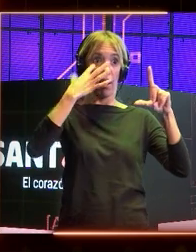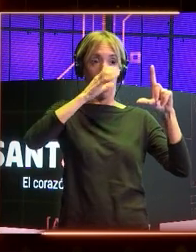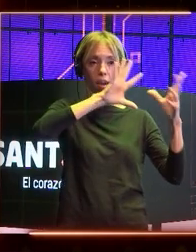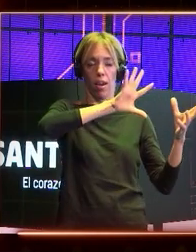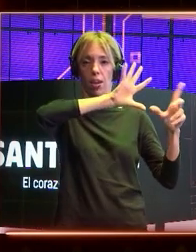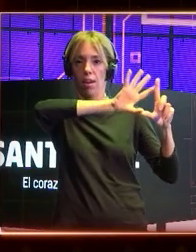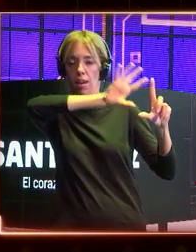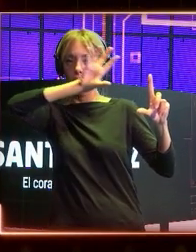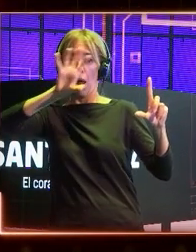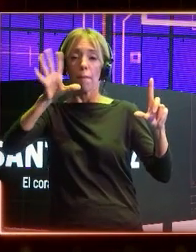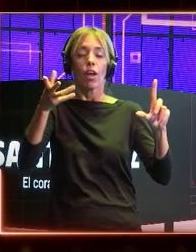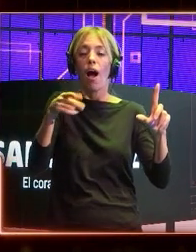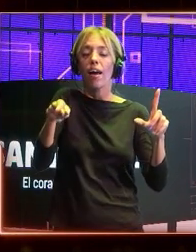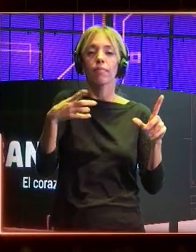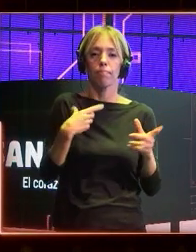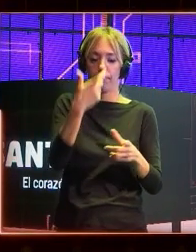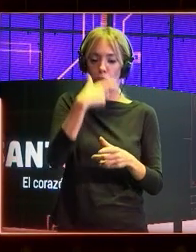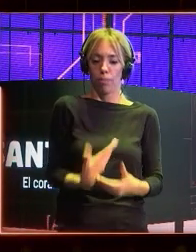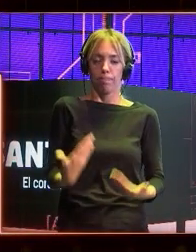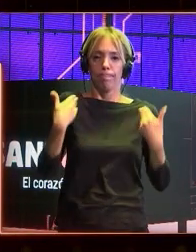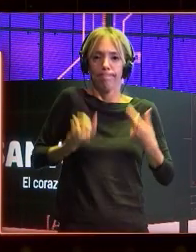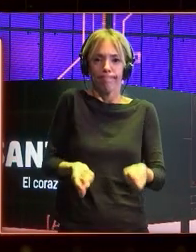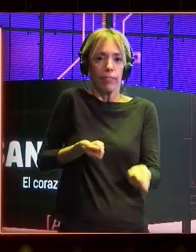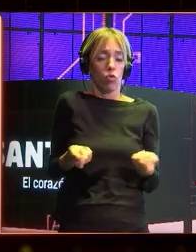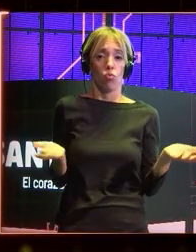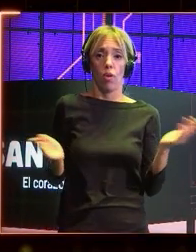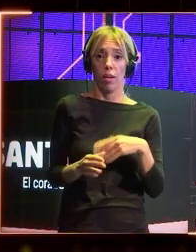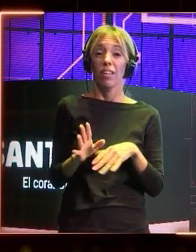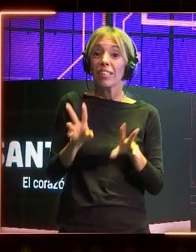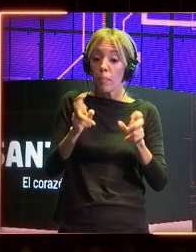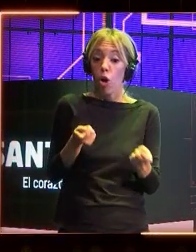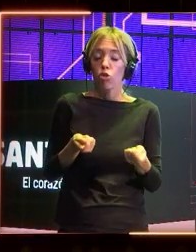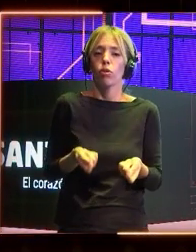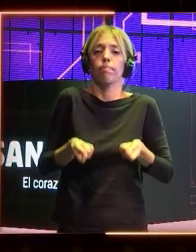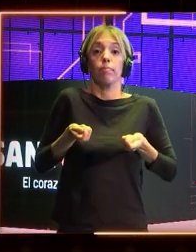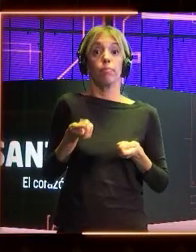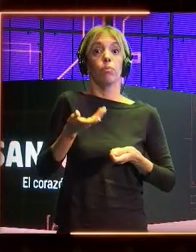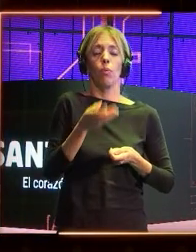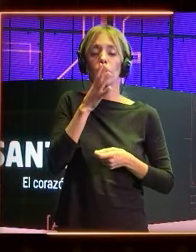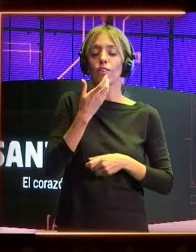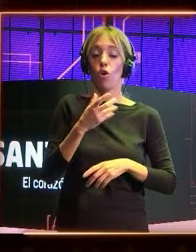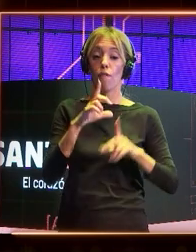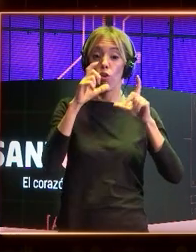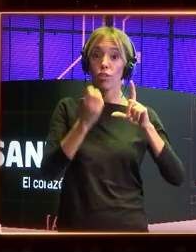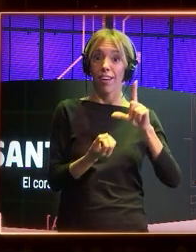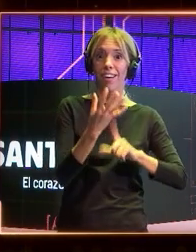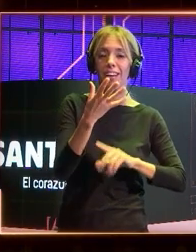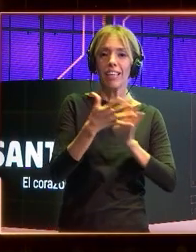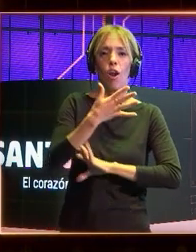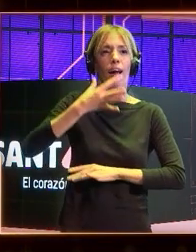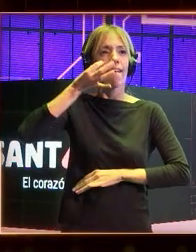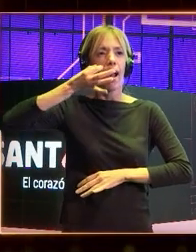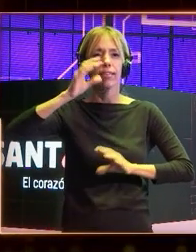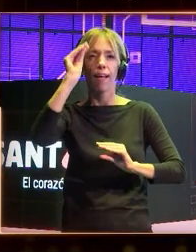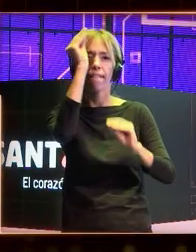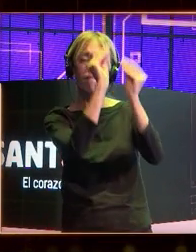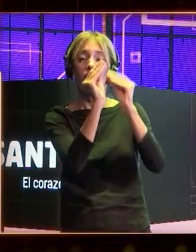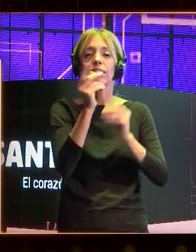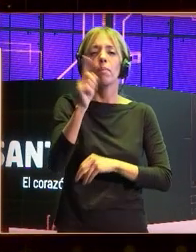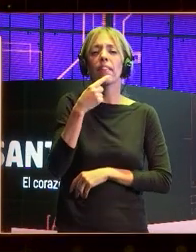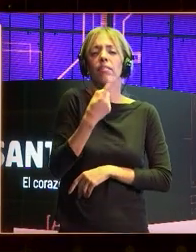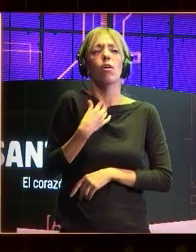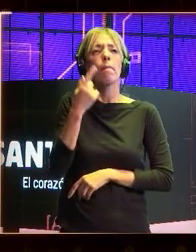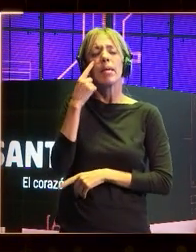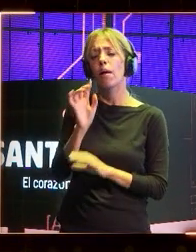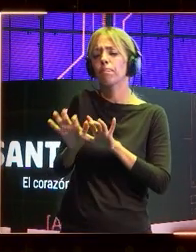no teníamos control el control Aquí es muy importante porque si yo quiero generar una imagen no quiero que solo sea realista sino yo poder decir No es que lo que